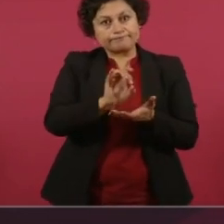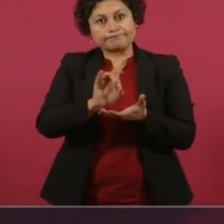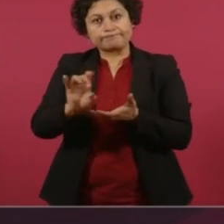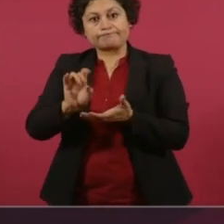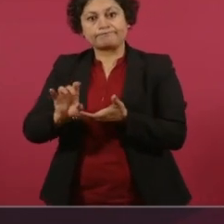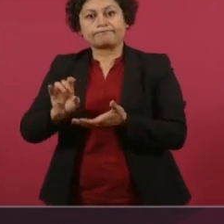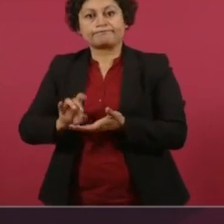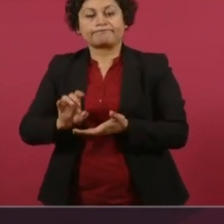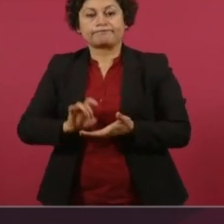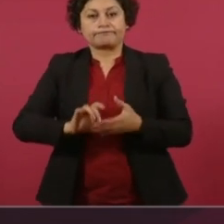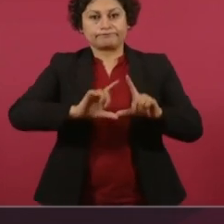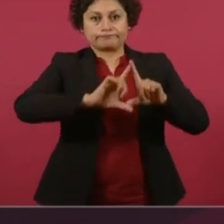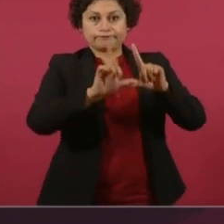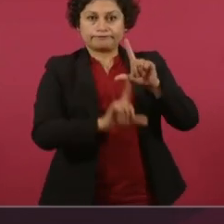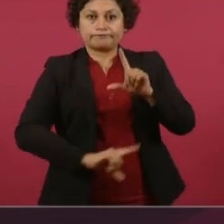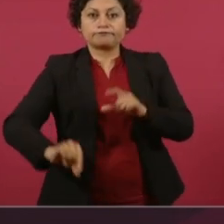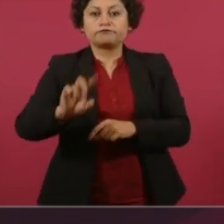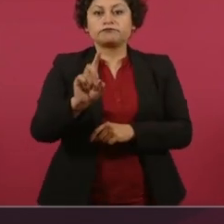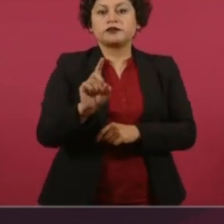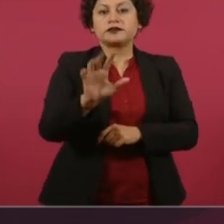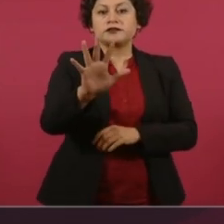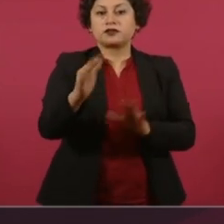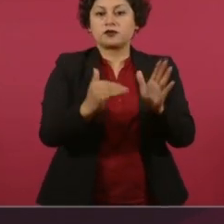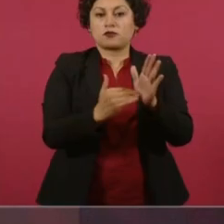millones de familias.